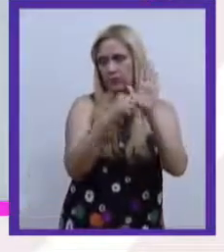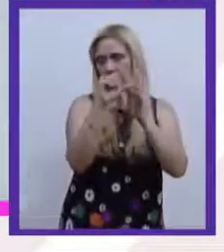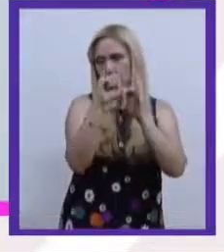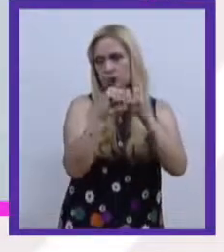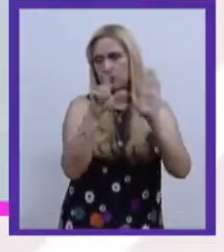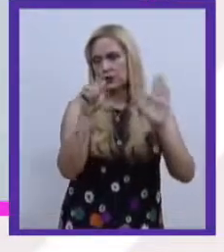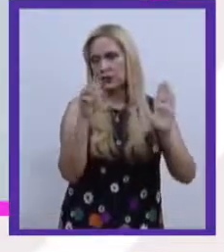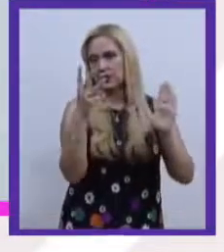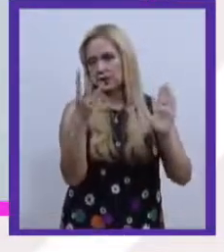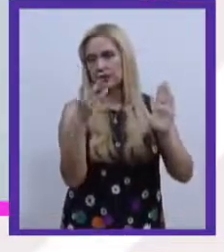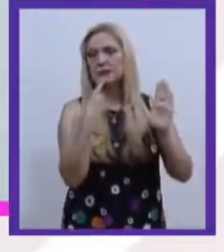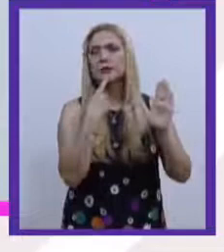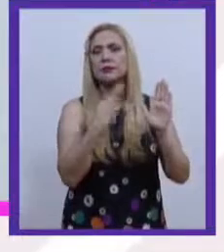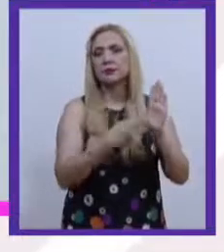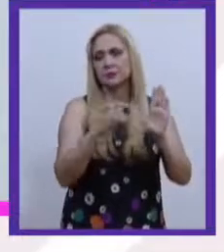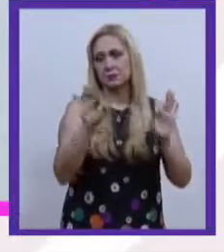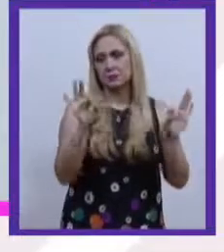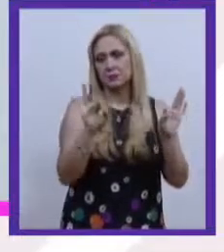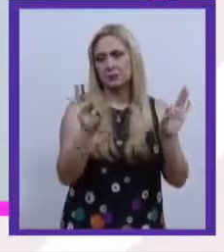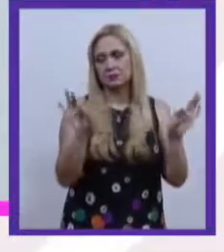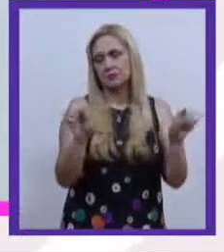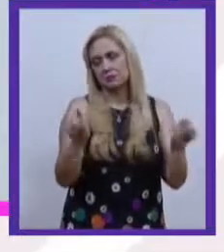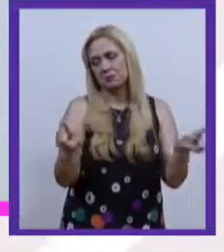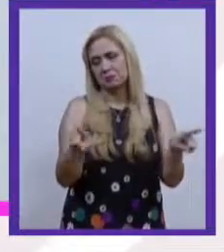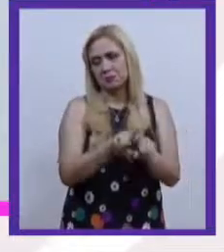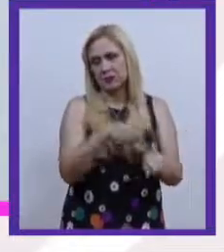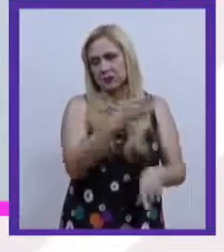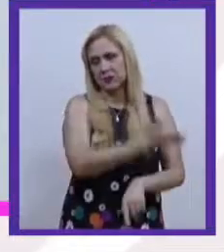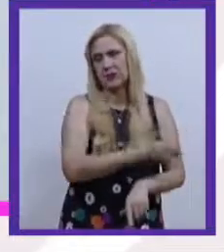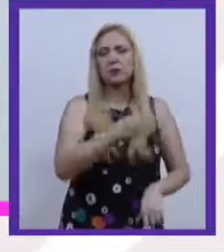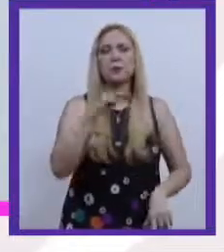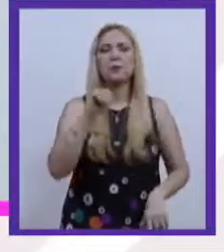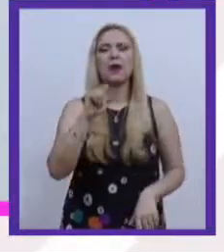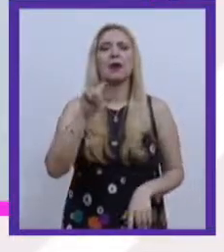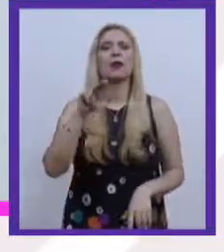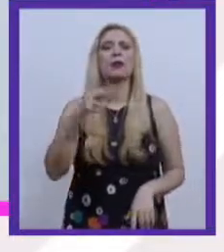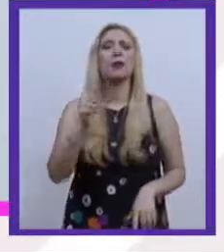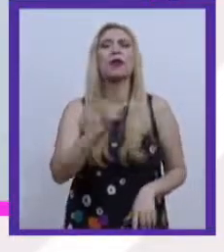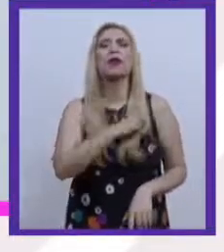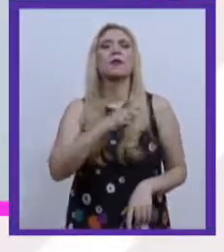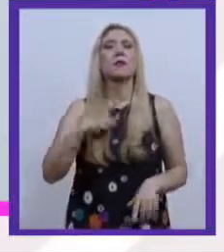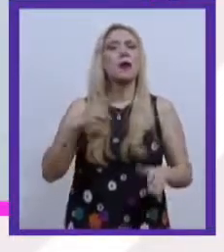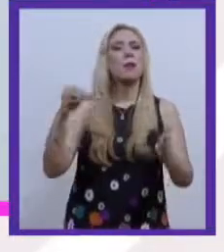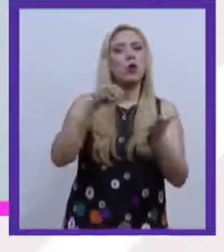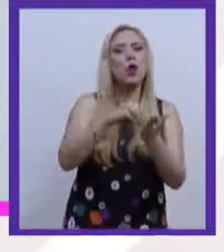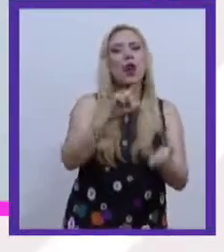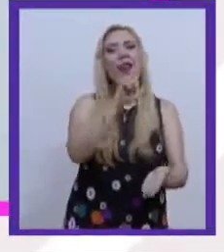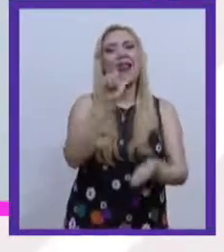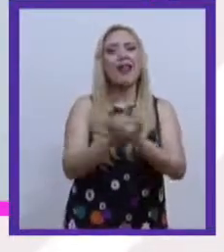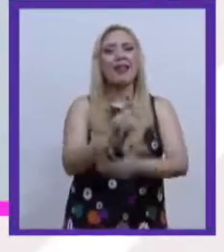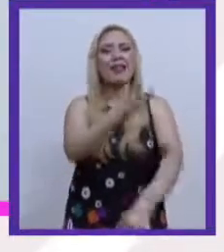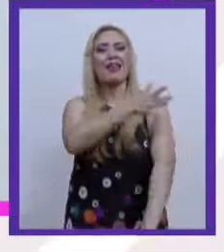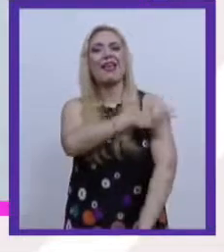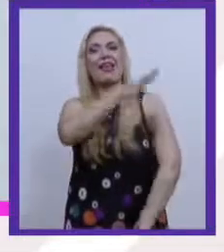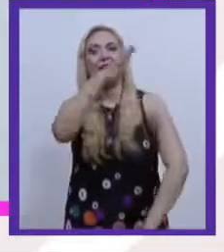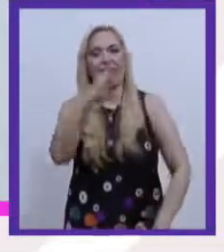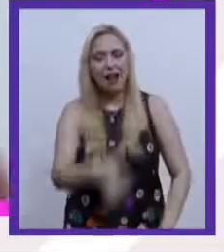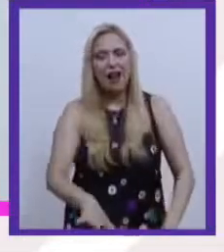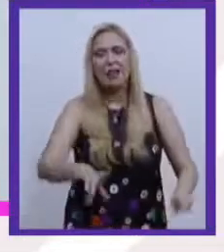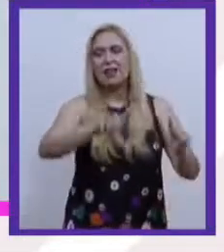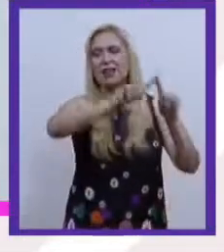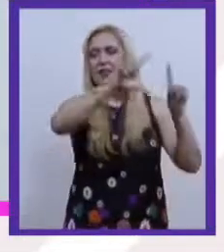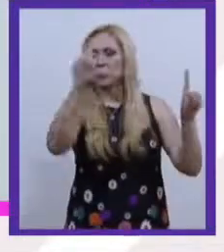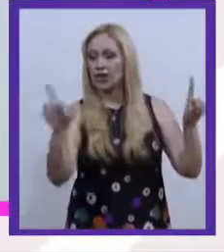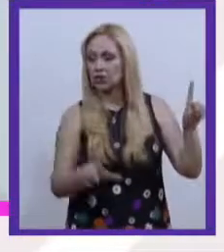decía Marta, ya dice que se tiene que generar una ley general del Sistema Nacional de Cuidados,